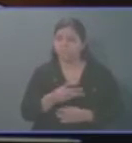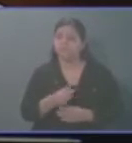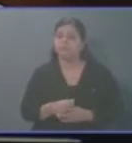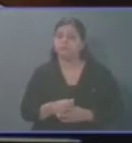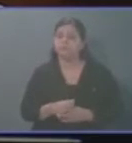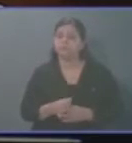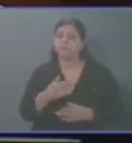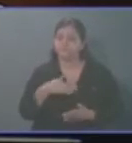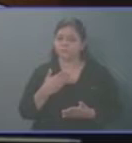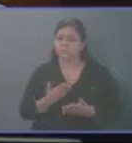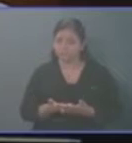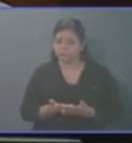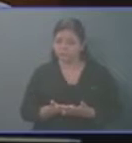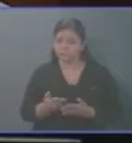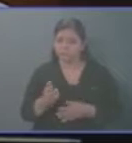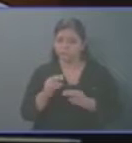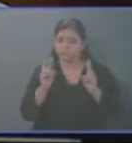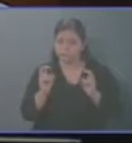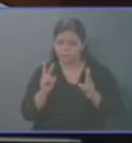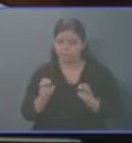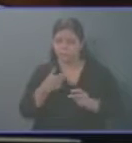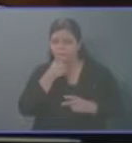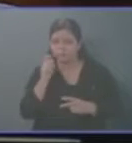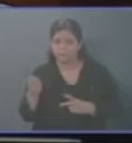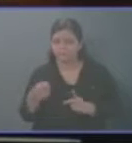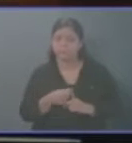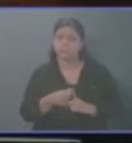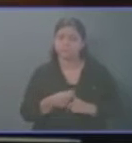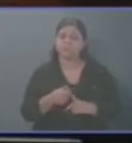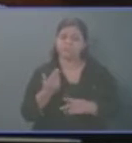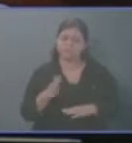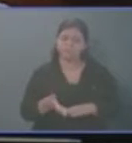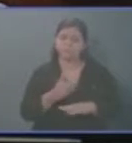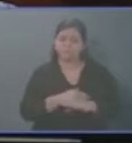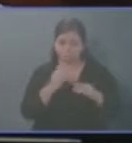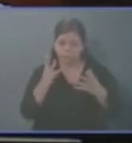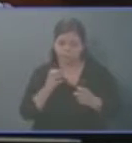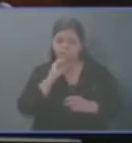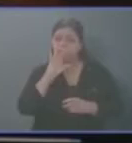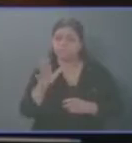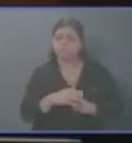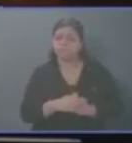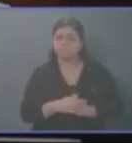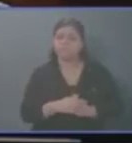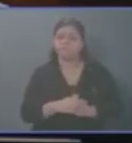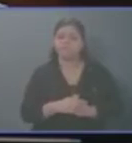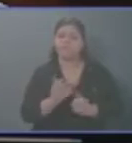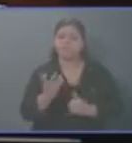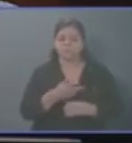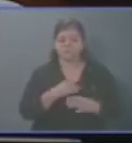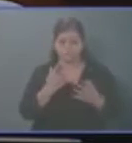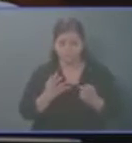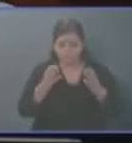en este tema de pensiones, pues lo hacía ver y lo hacía saber que es atendiendo la